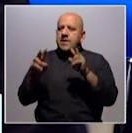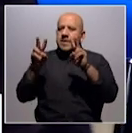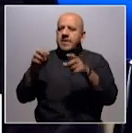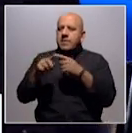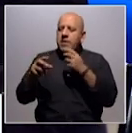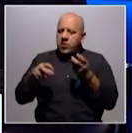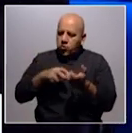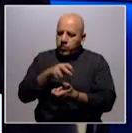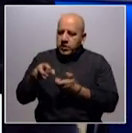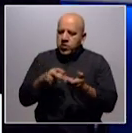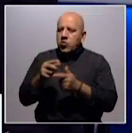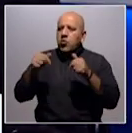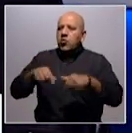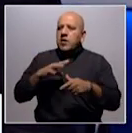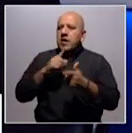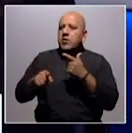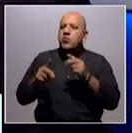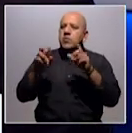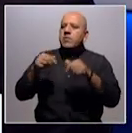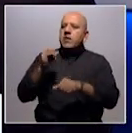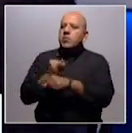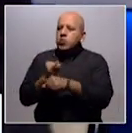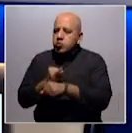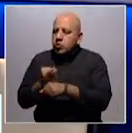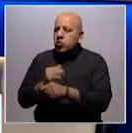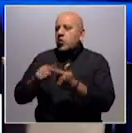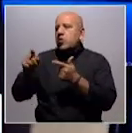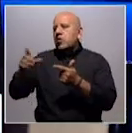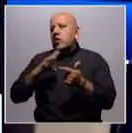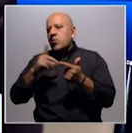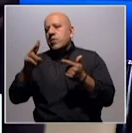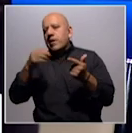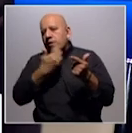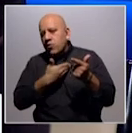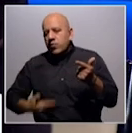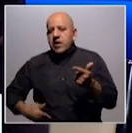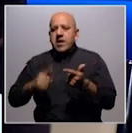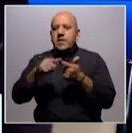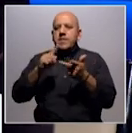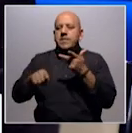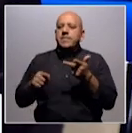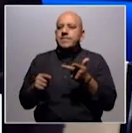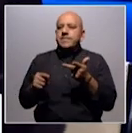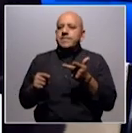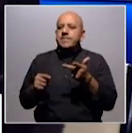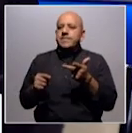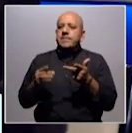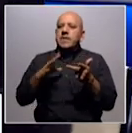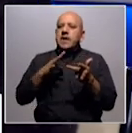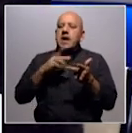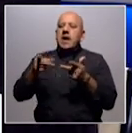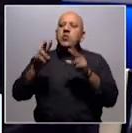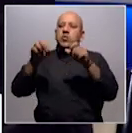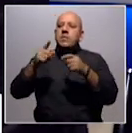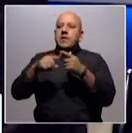complejo yo hoy veo que hay una cuestión institucional hay una cuestión de gobernanza como como también se lo plantea hay una cuestión